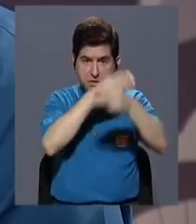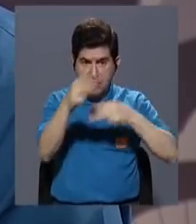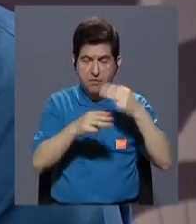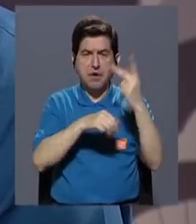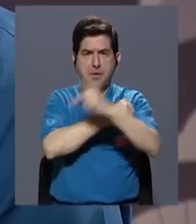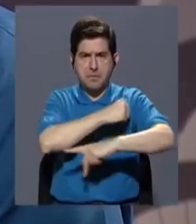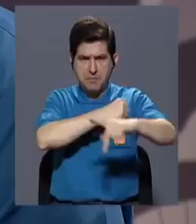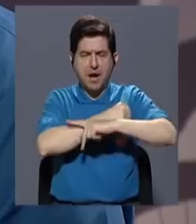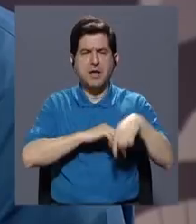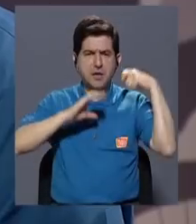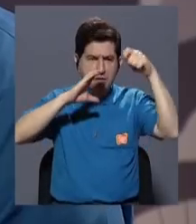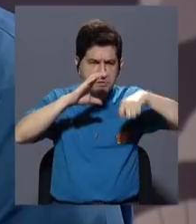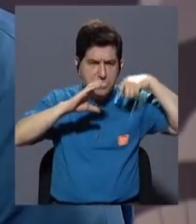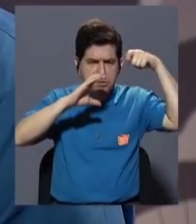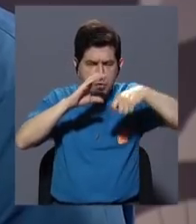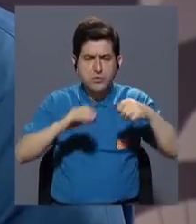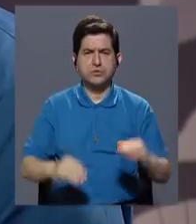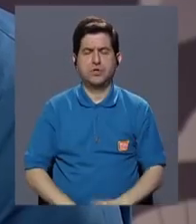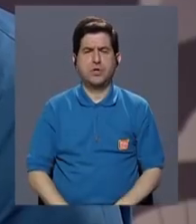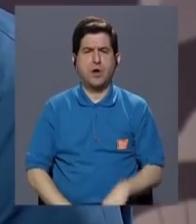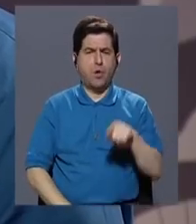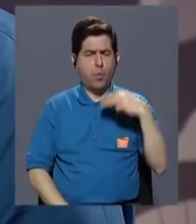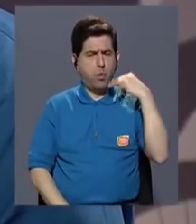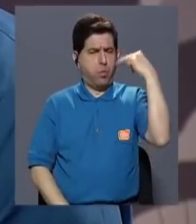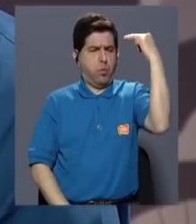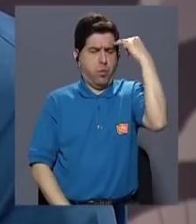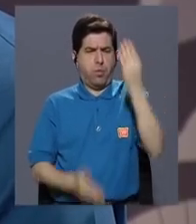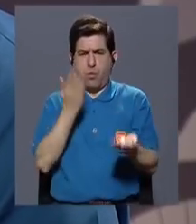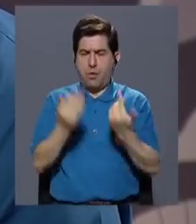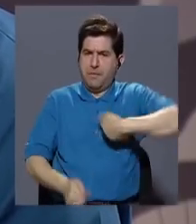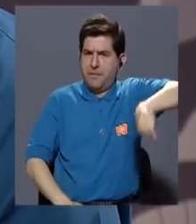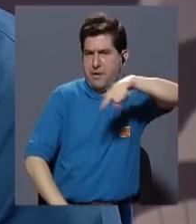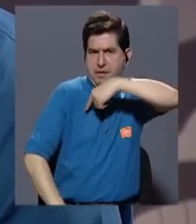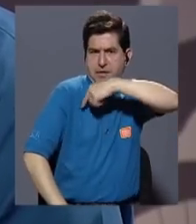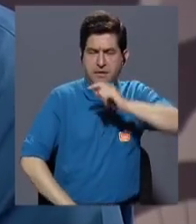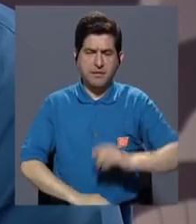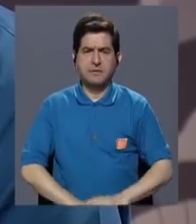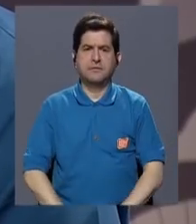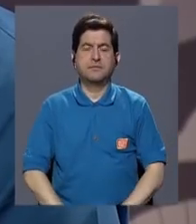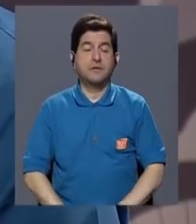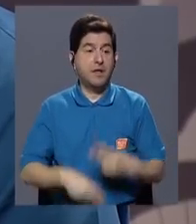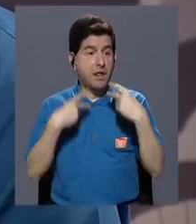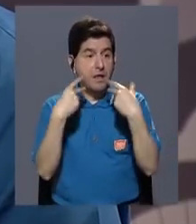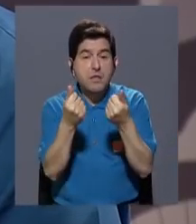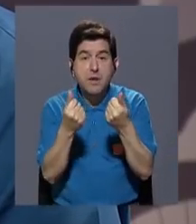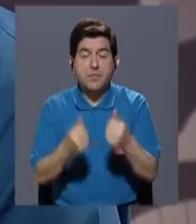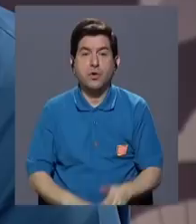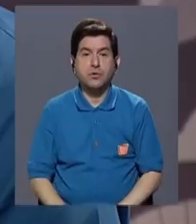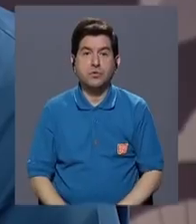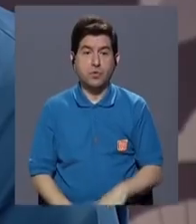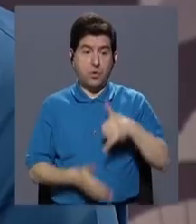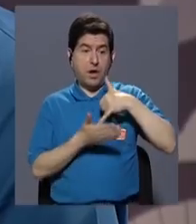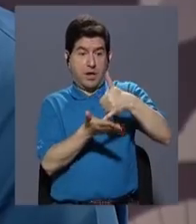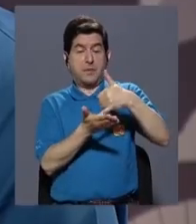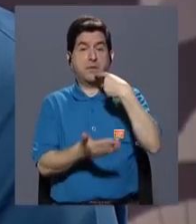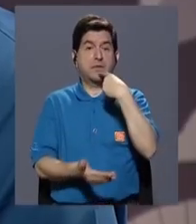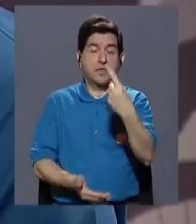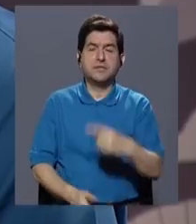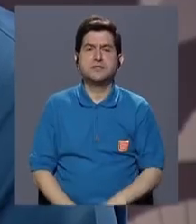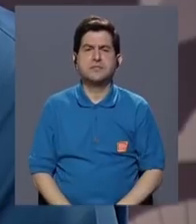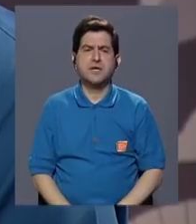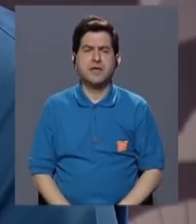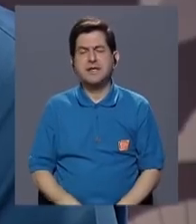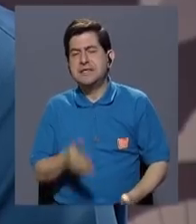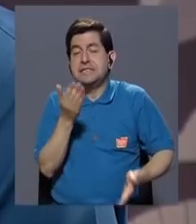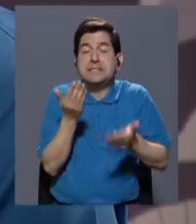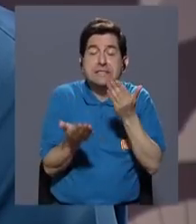diferentes lugares del mundo de países con cinematografías más o más maduras que la nuestra y de repente estar en la premiación por